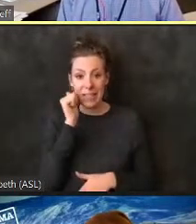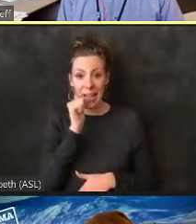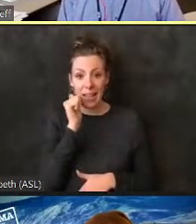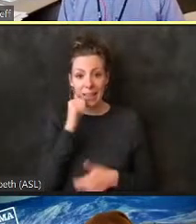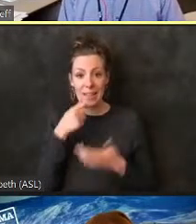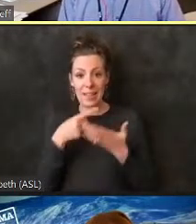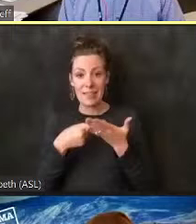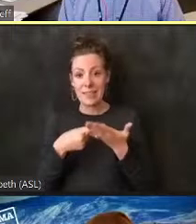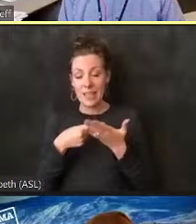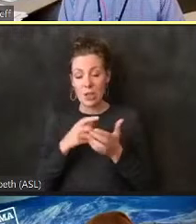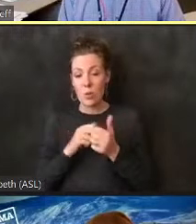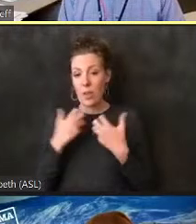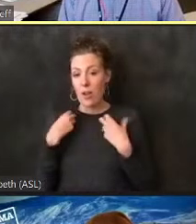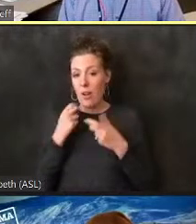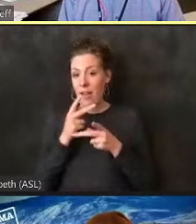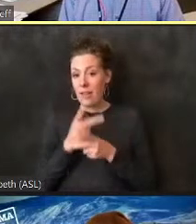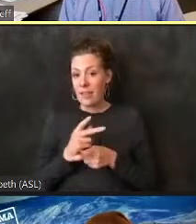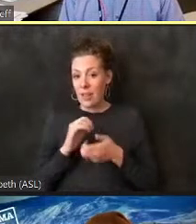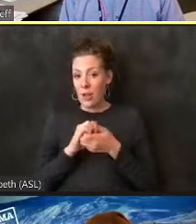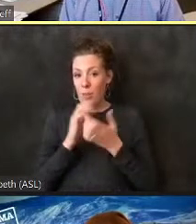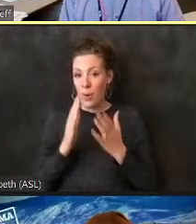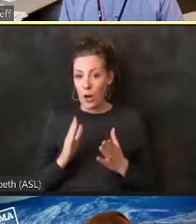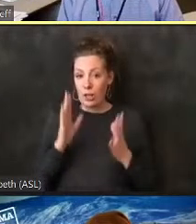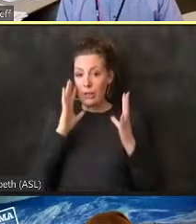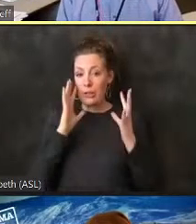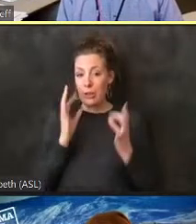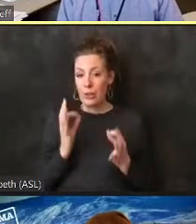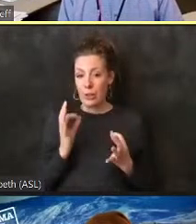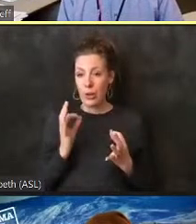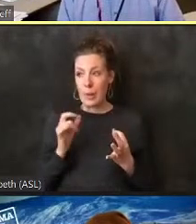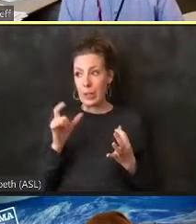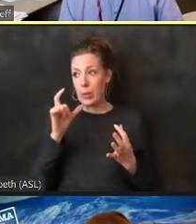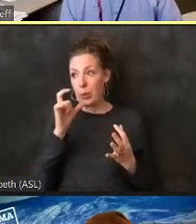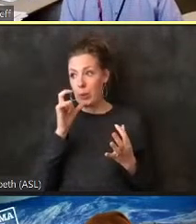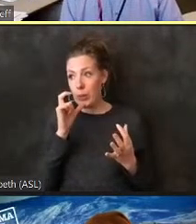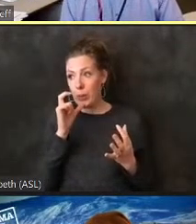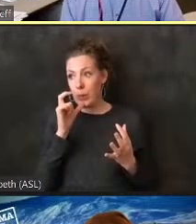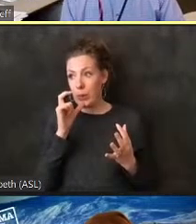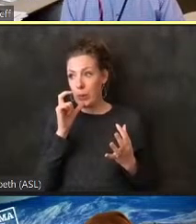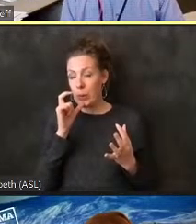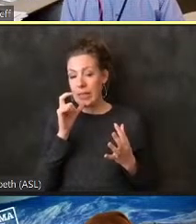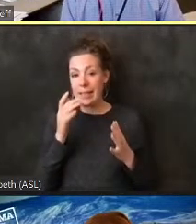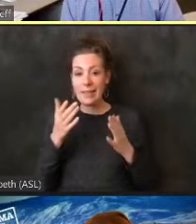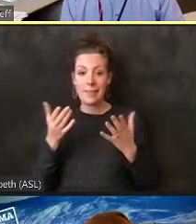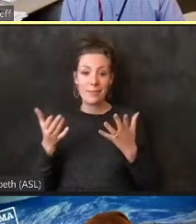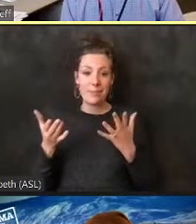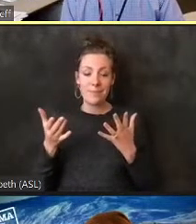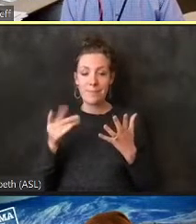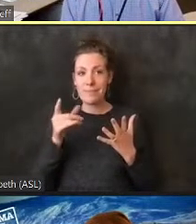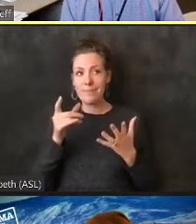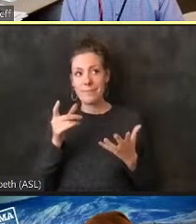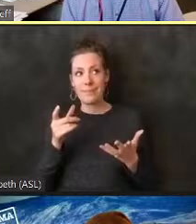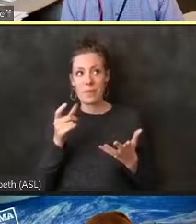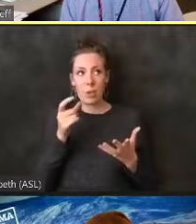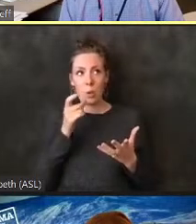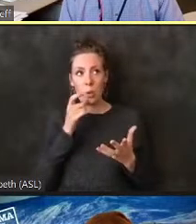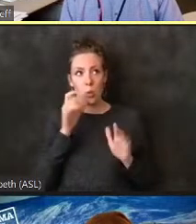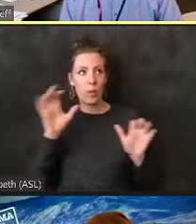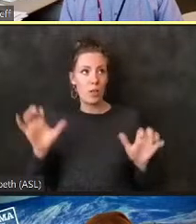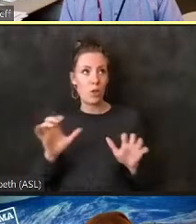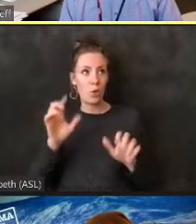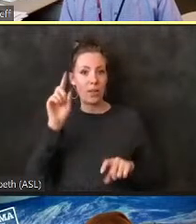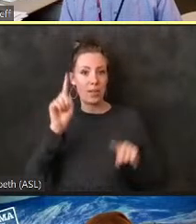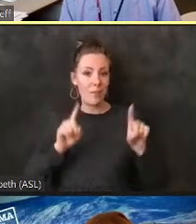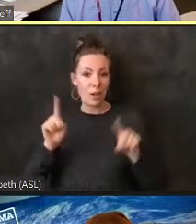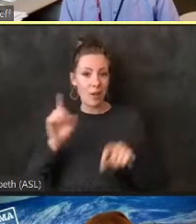Discussions with our healthcare partners. Están hablando diariamente para determinar quién es el que están conduciendo